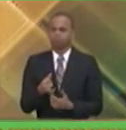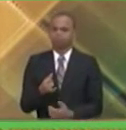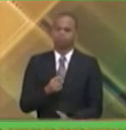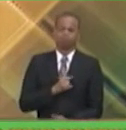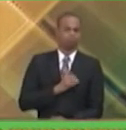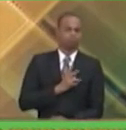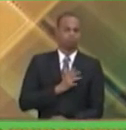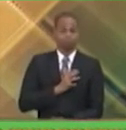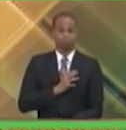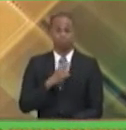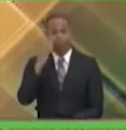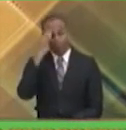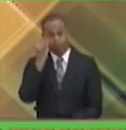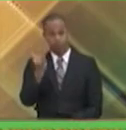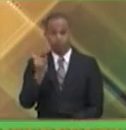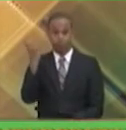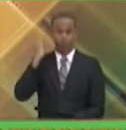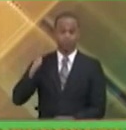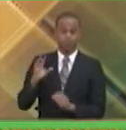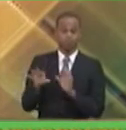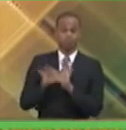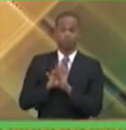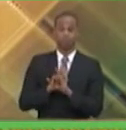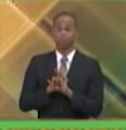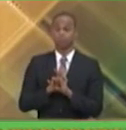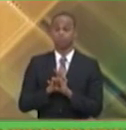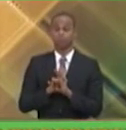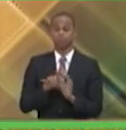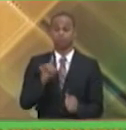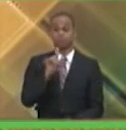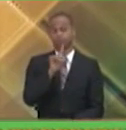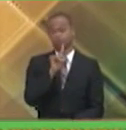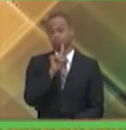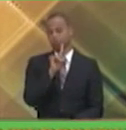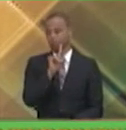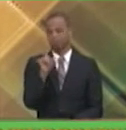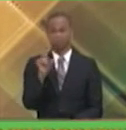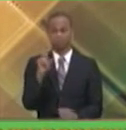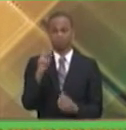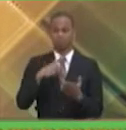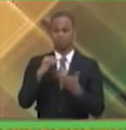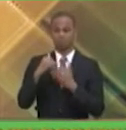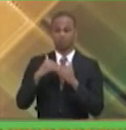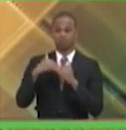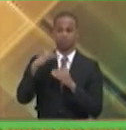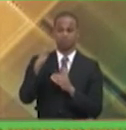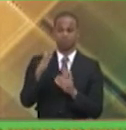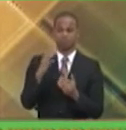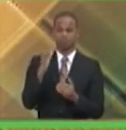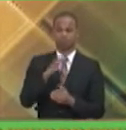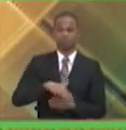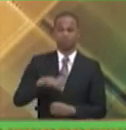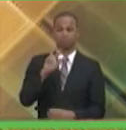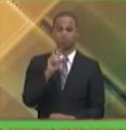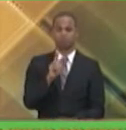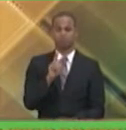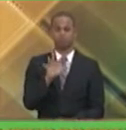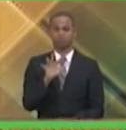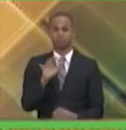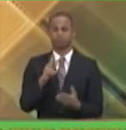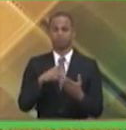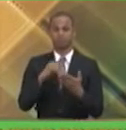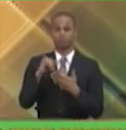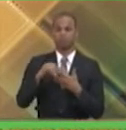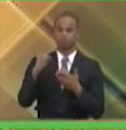ese entonces fuimos elegidos de ciento y pico de proyectos, unos 25 proyectos